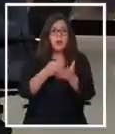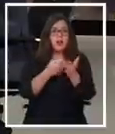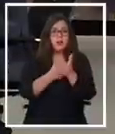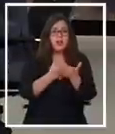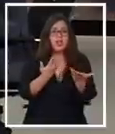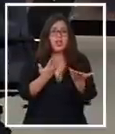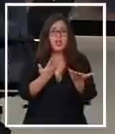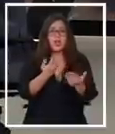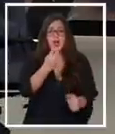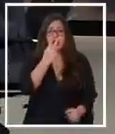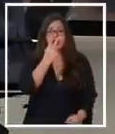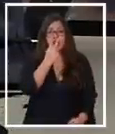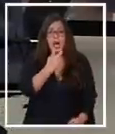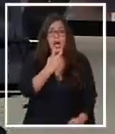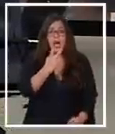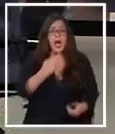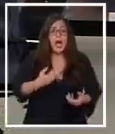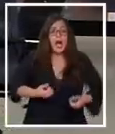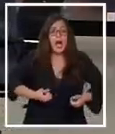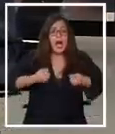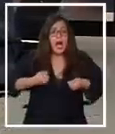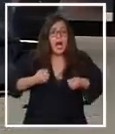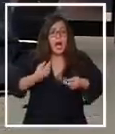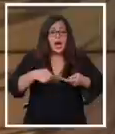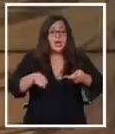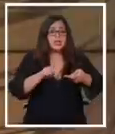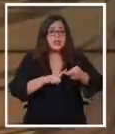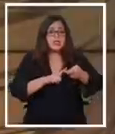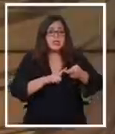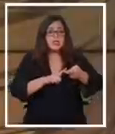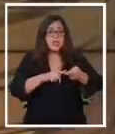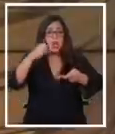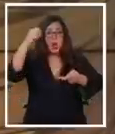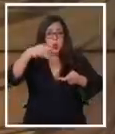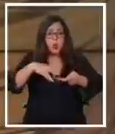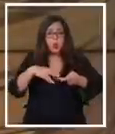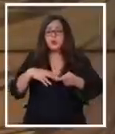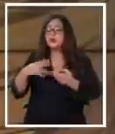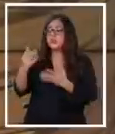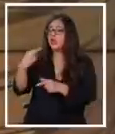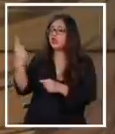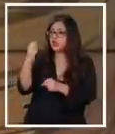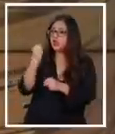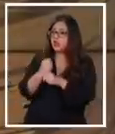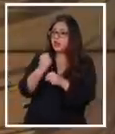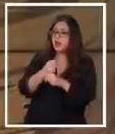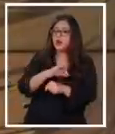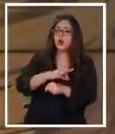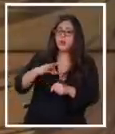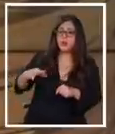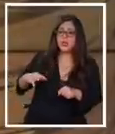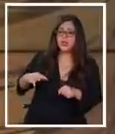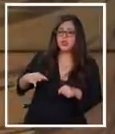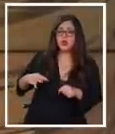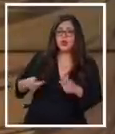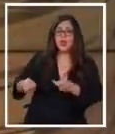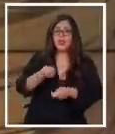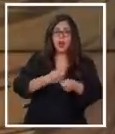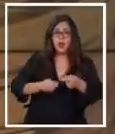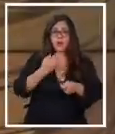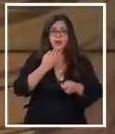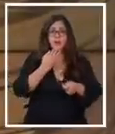de la luz lo que le puedo adelantar es que hemos trabajado no solamente con el ministro economía sino también con el ministro de hacienda y